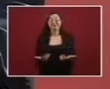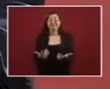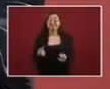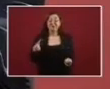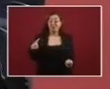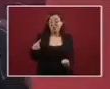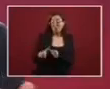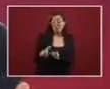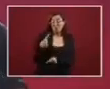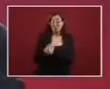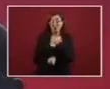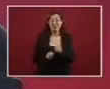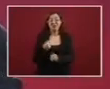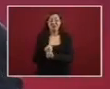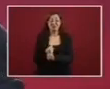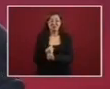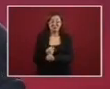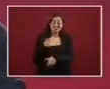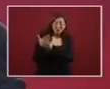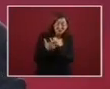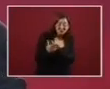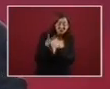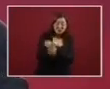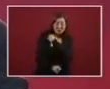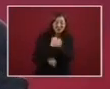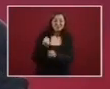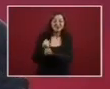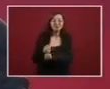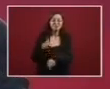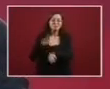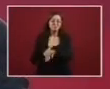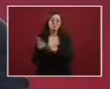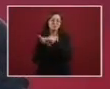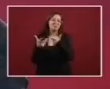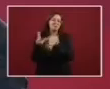desde luego que va a haber más crecimiento económico